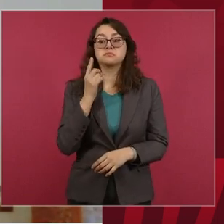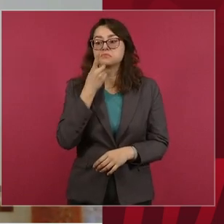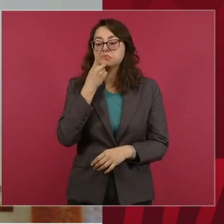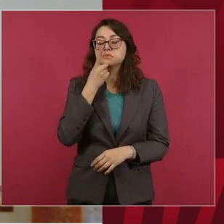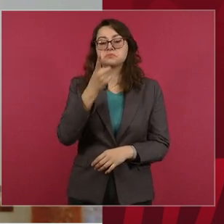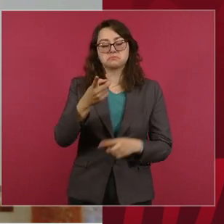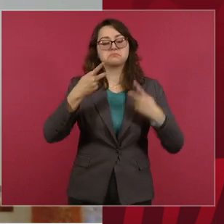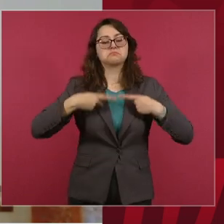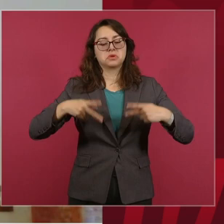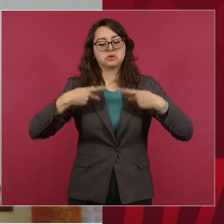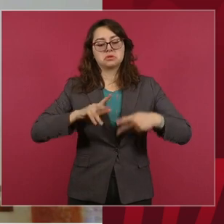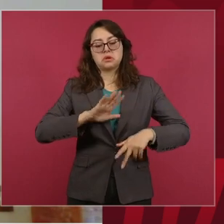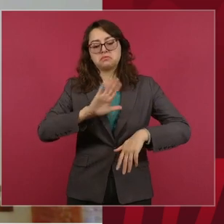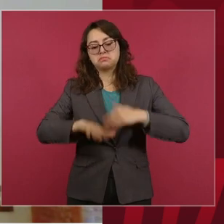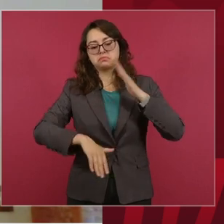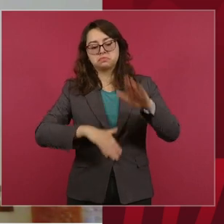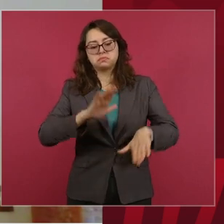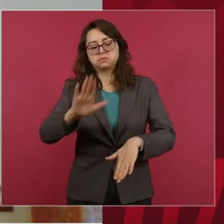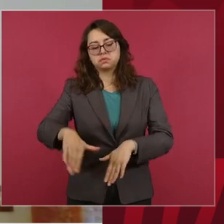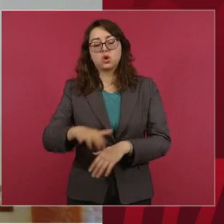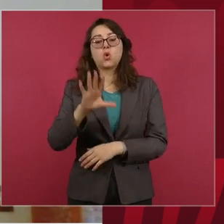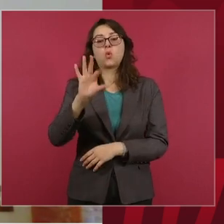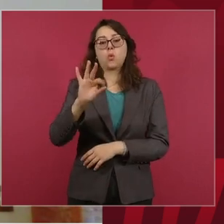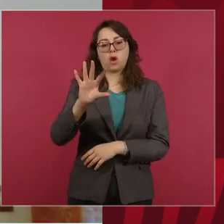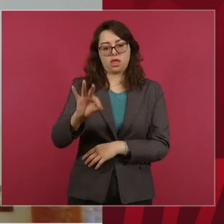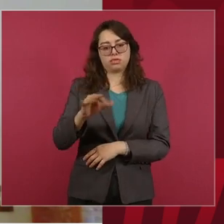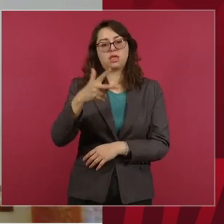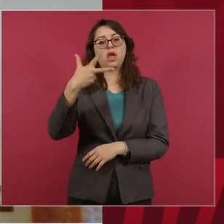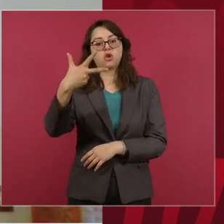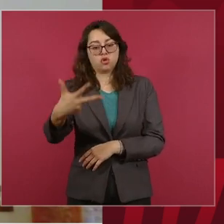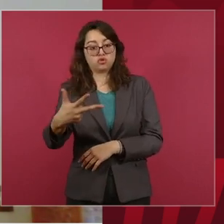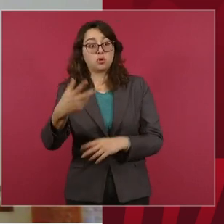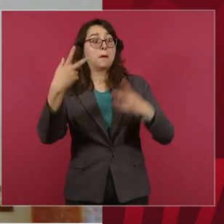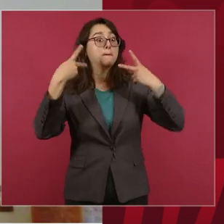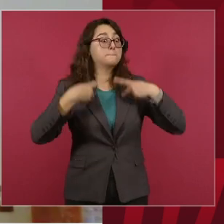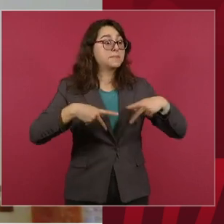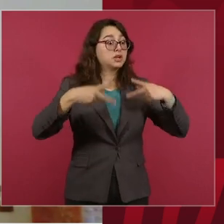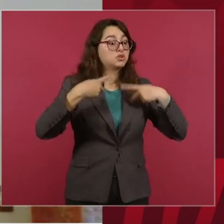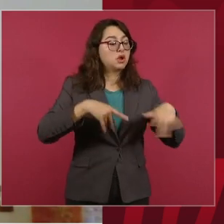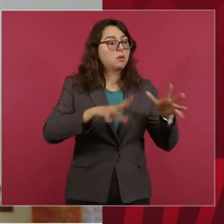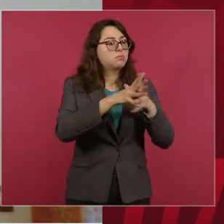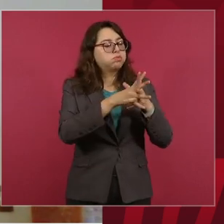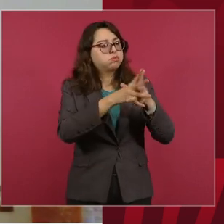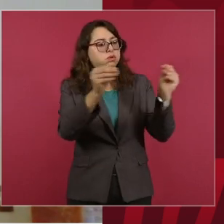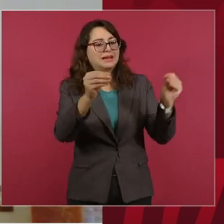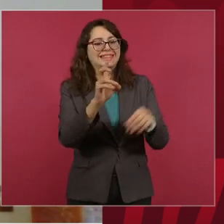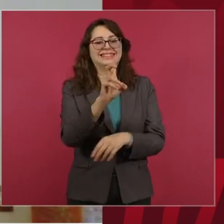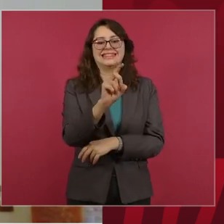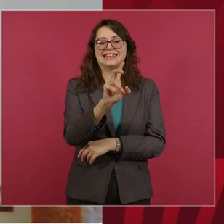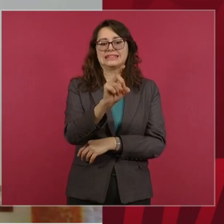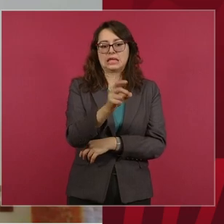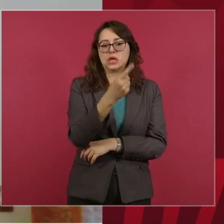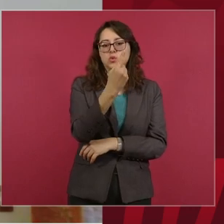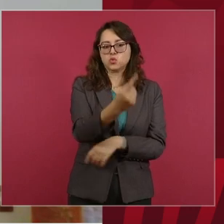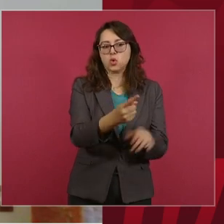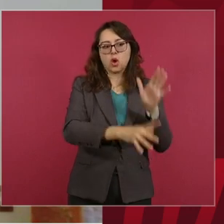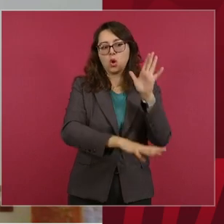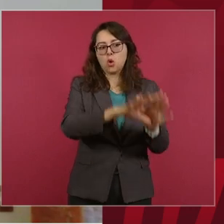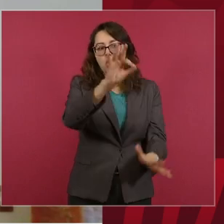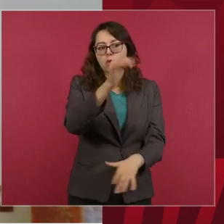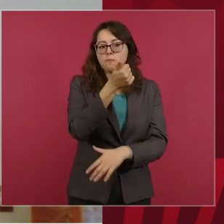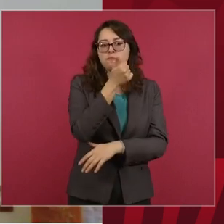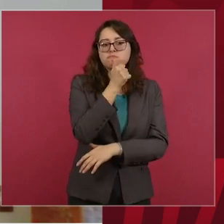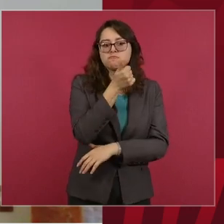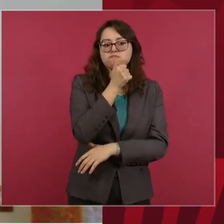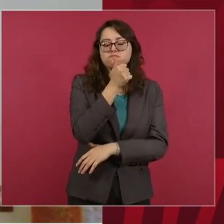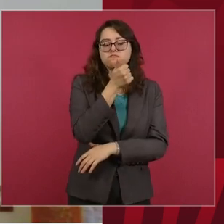personas fallecidas, 31 personas no localizadas. Como ya lo mencioné en un principio,